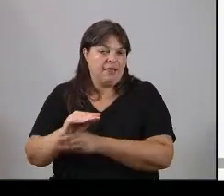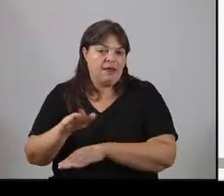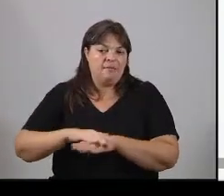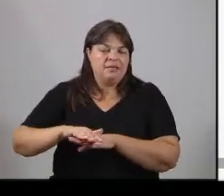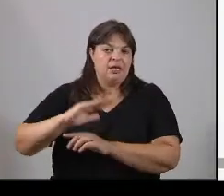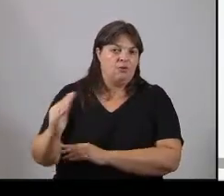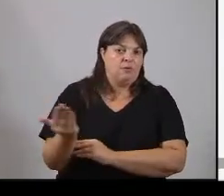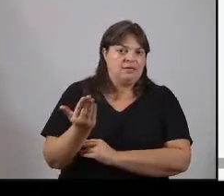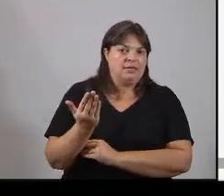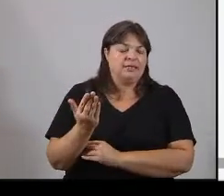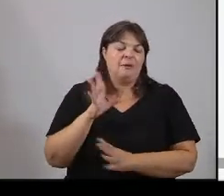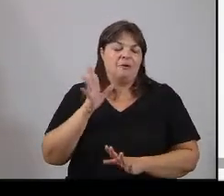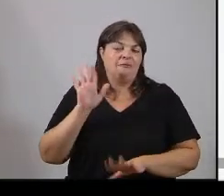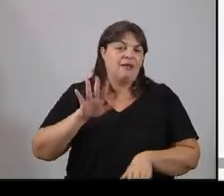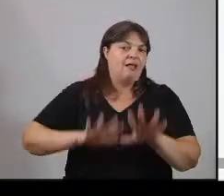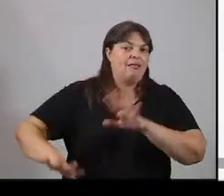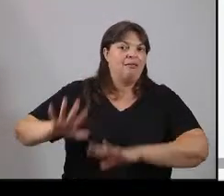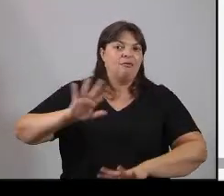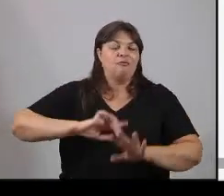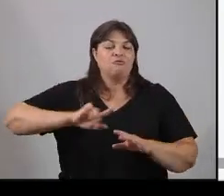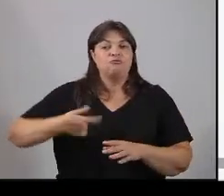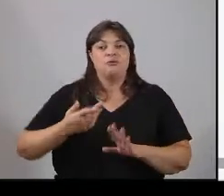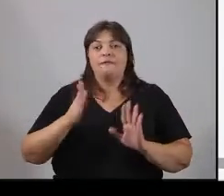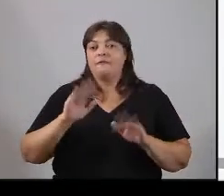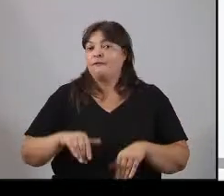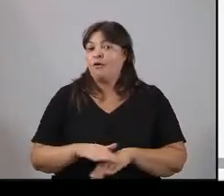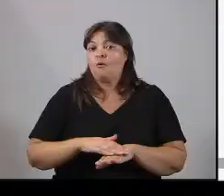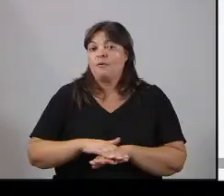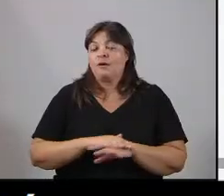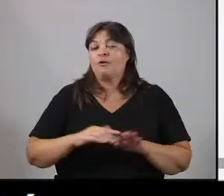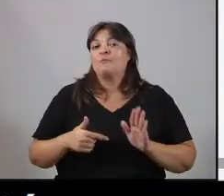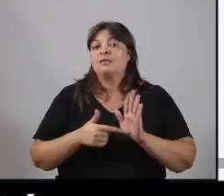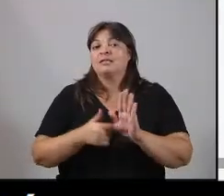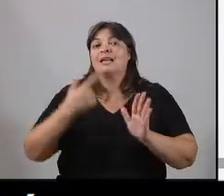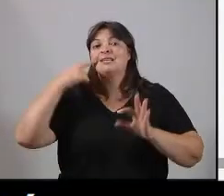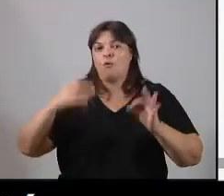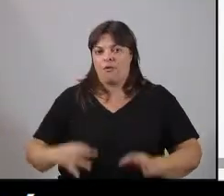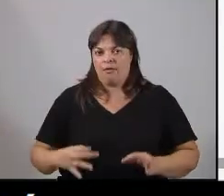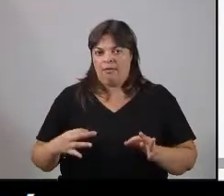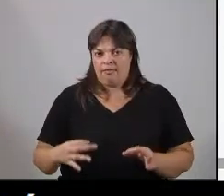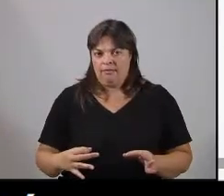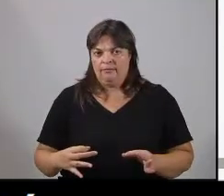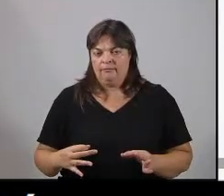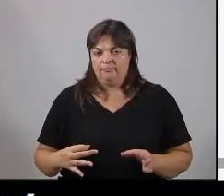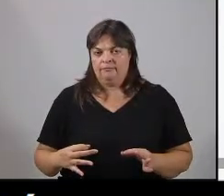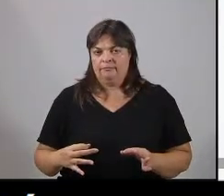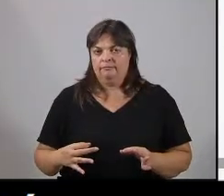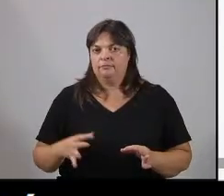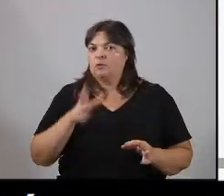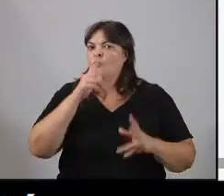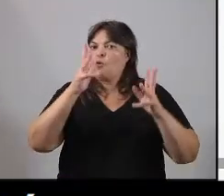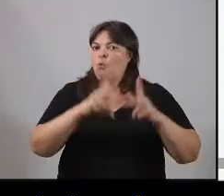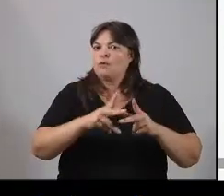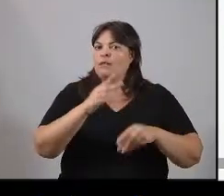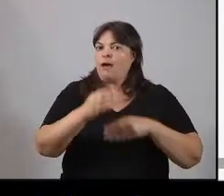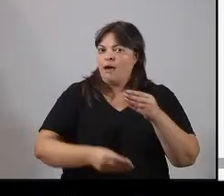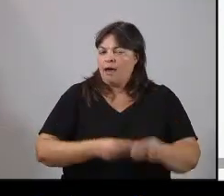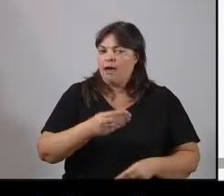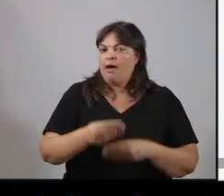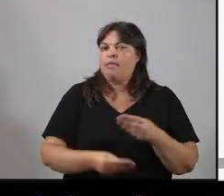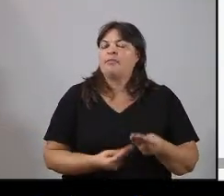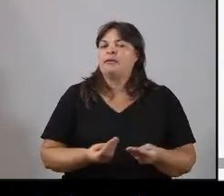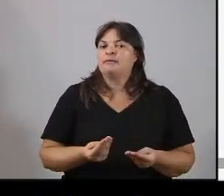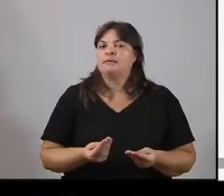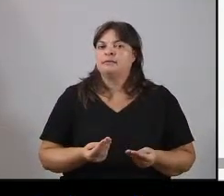esta indeterminación, bueno, pues nuestro Gobierno lo que representa es seguridad en la confección de unas cuentas, con esas entregas a